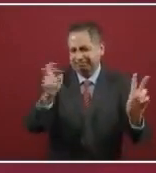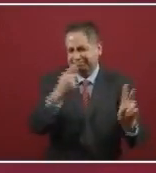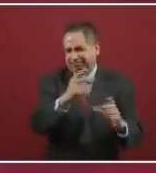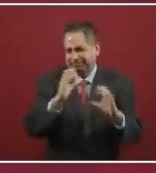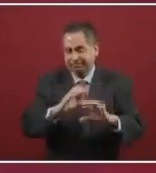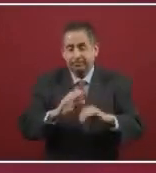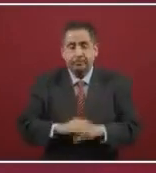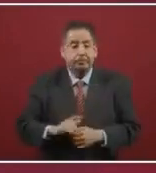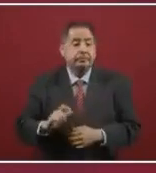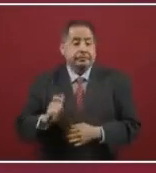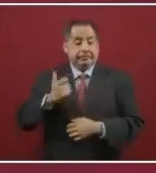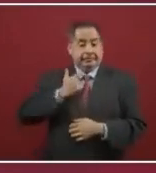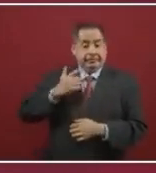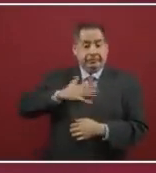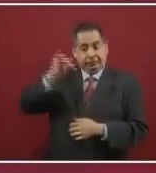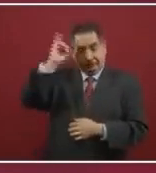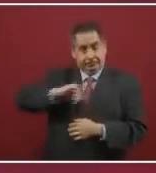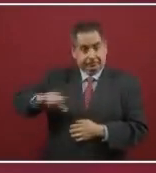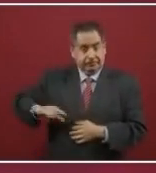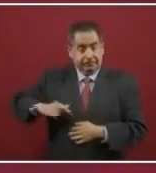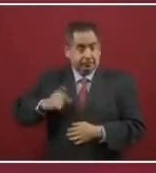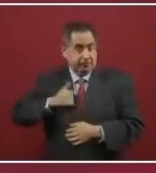Cuando fui jefe de gobierno,